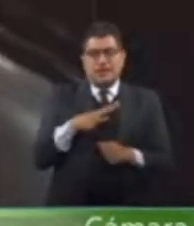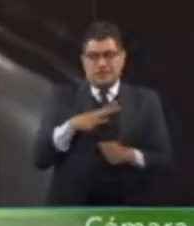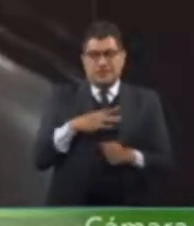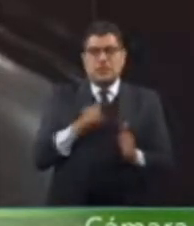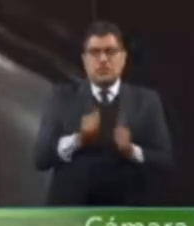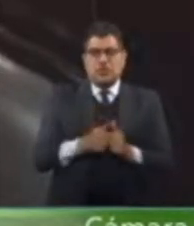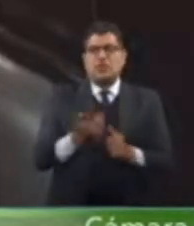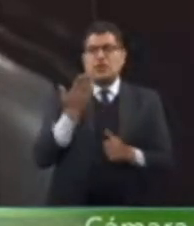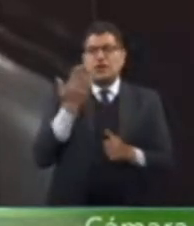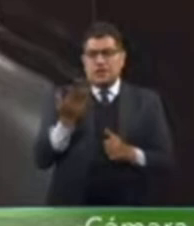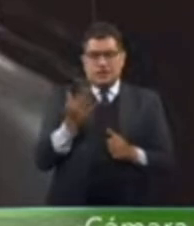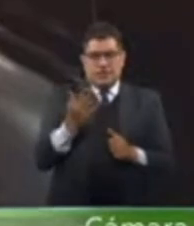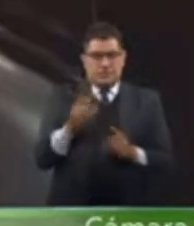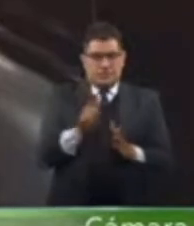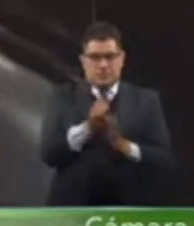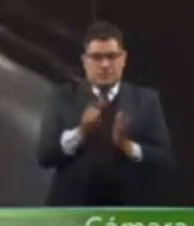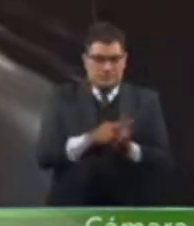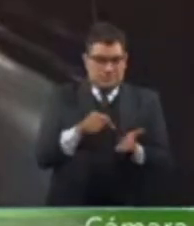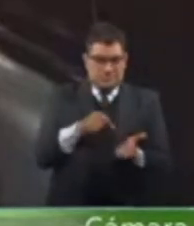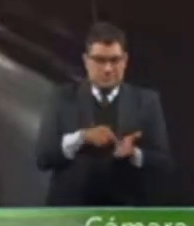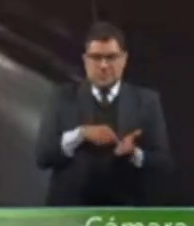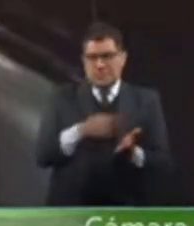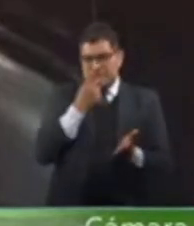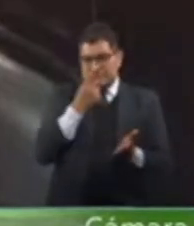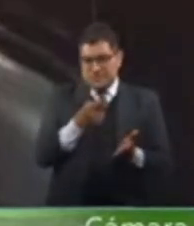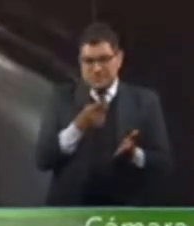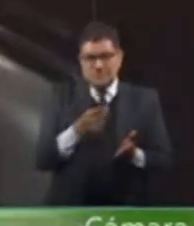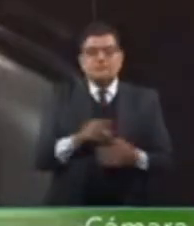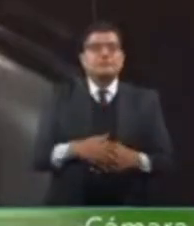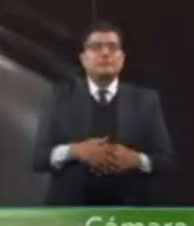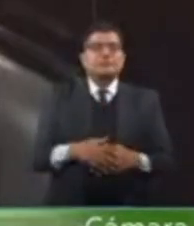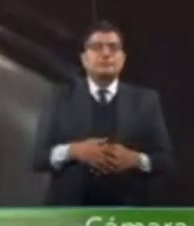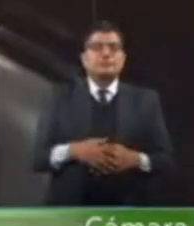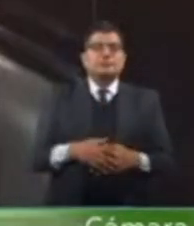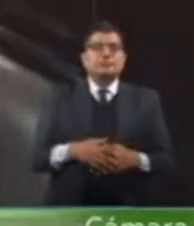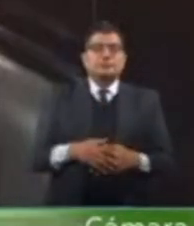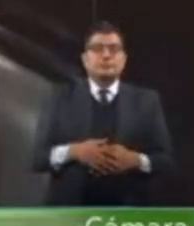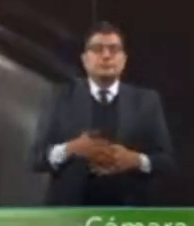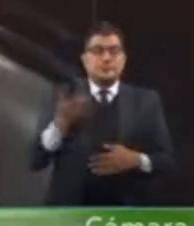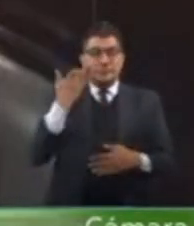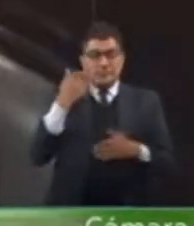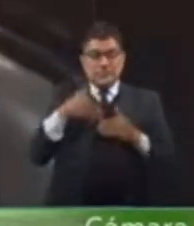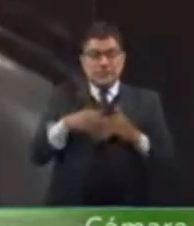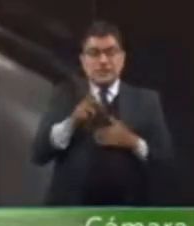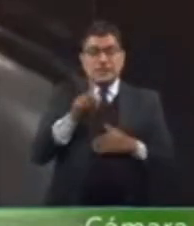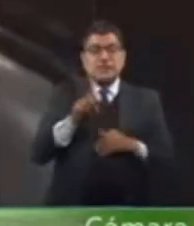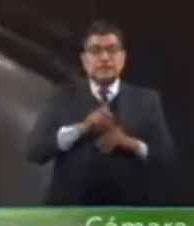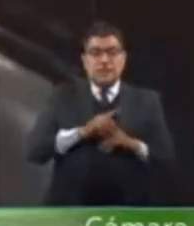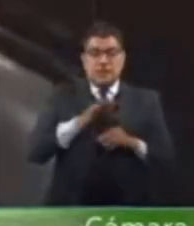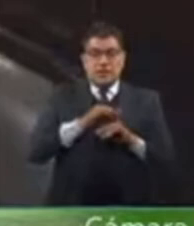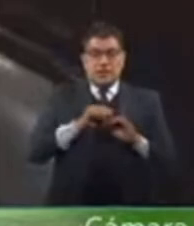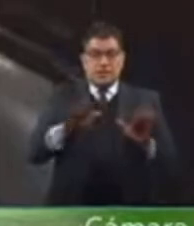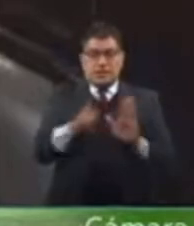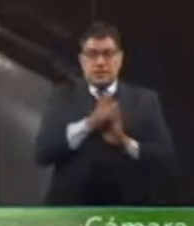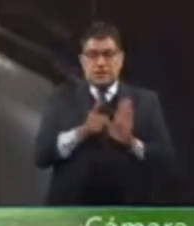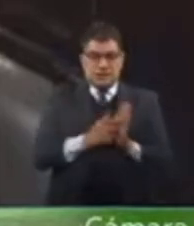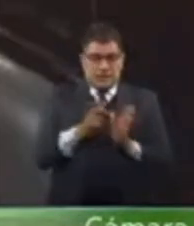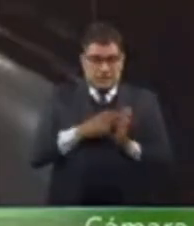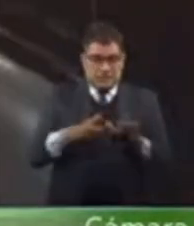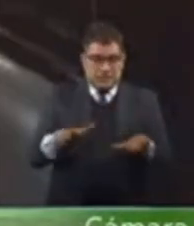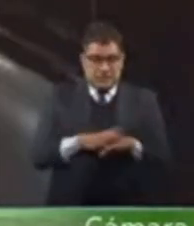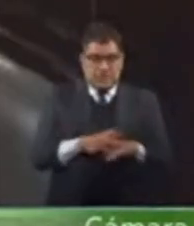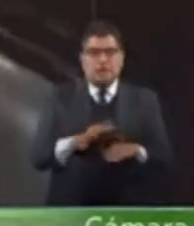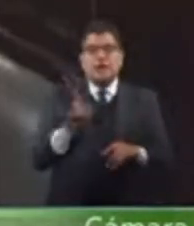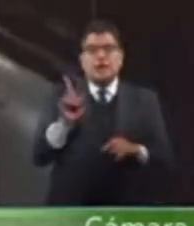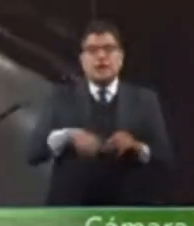decreto que estarían aprobando el día de hoy, que dice: en los 30 días siguientes a la promulgación de esta reforma, se